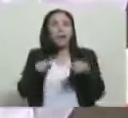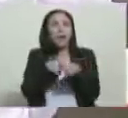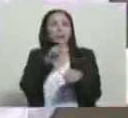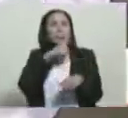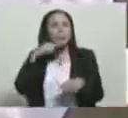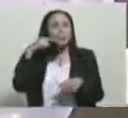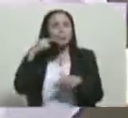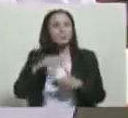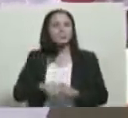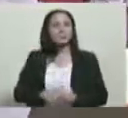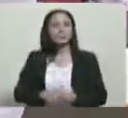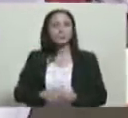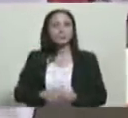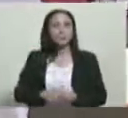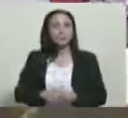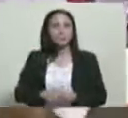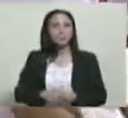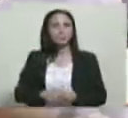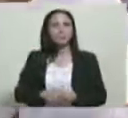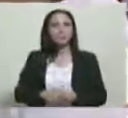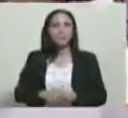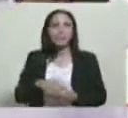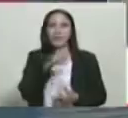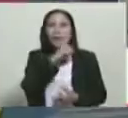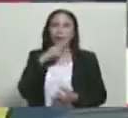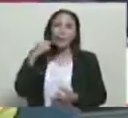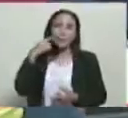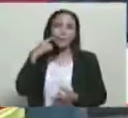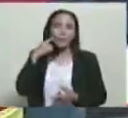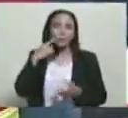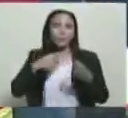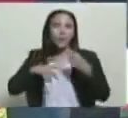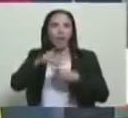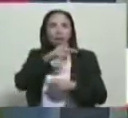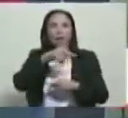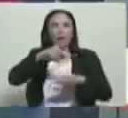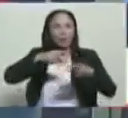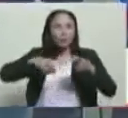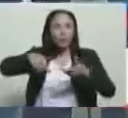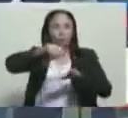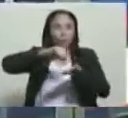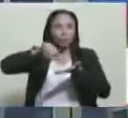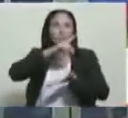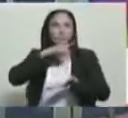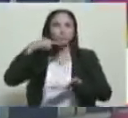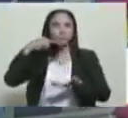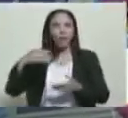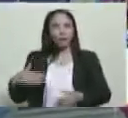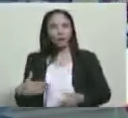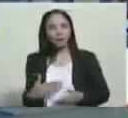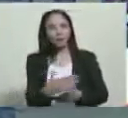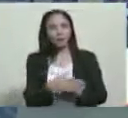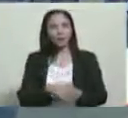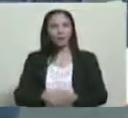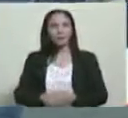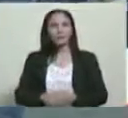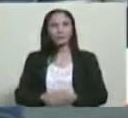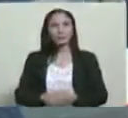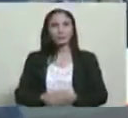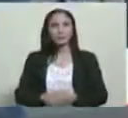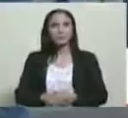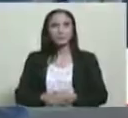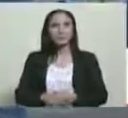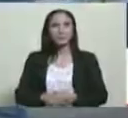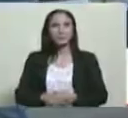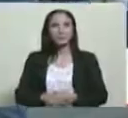en Altagracia de Orituco y el cual hemos hecho la alianza estratégica. Sardina para el complemento de todo